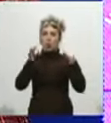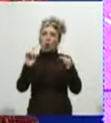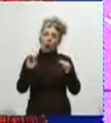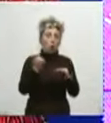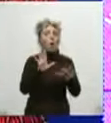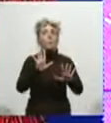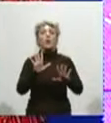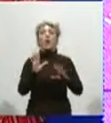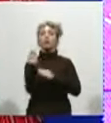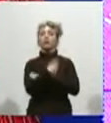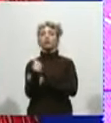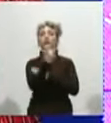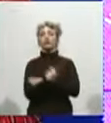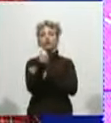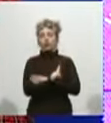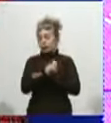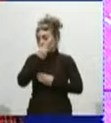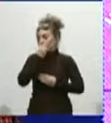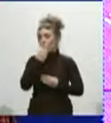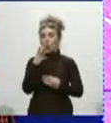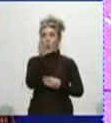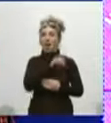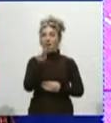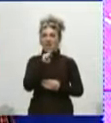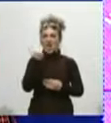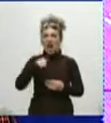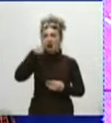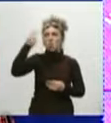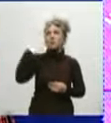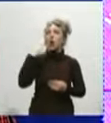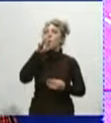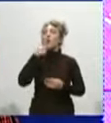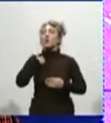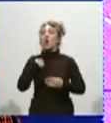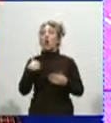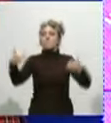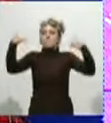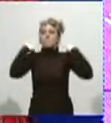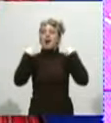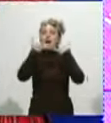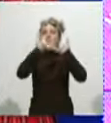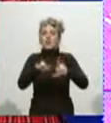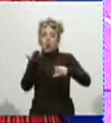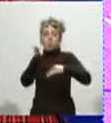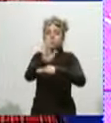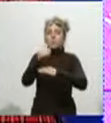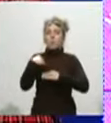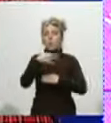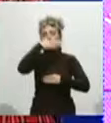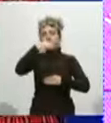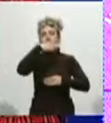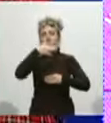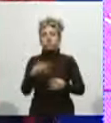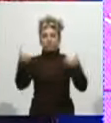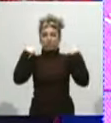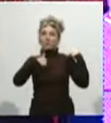bien. A mí me están tratando de maravilla. ¿Ya te trataron el año pasado? Que fuiste el pregonero. Fui el pregonero del carnaval del año pasado, pero a mí me trataron muy bien y me están